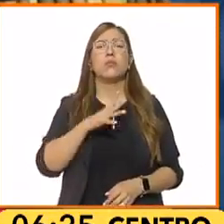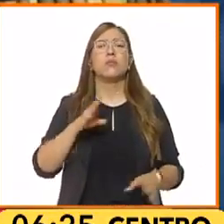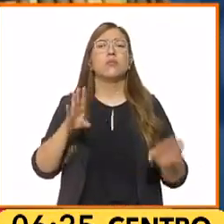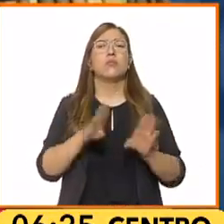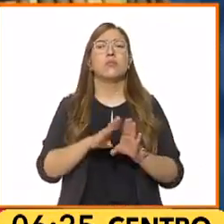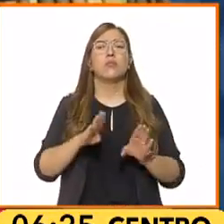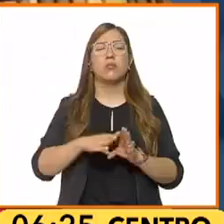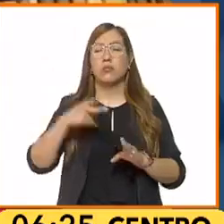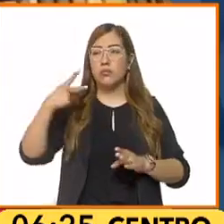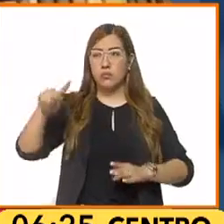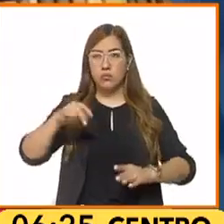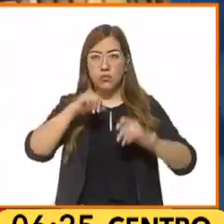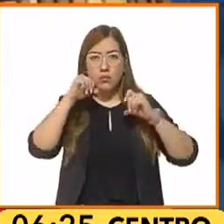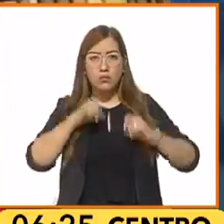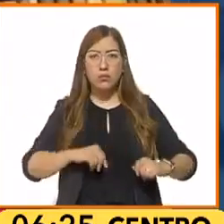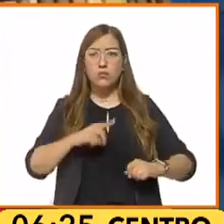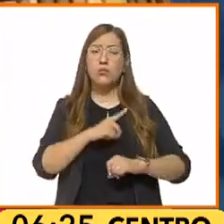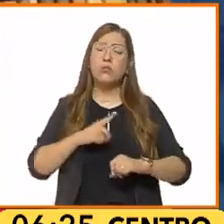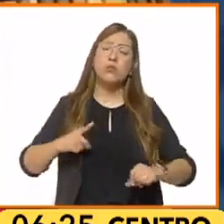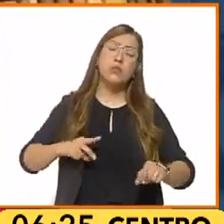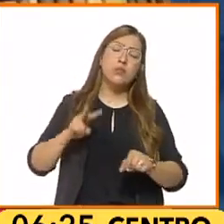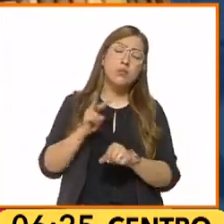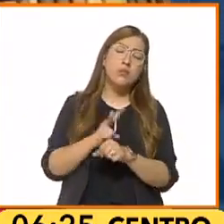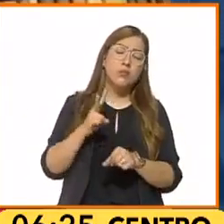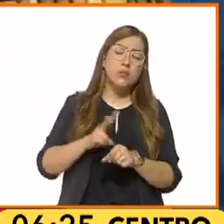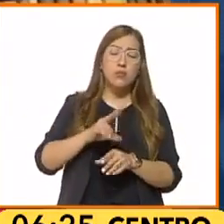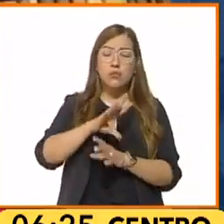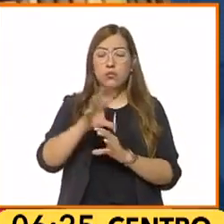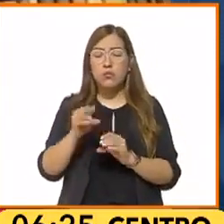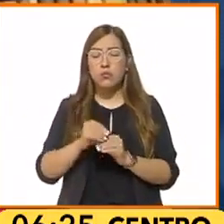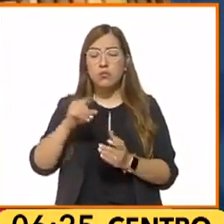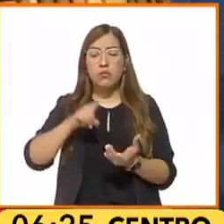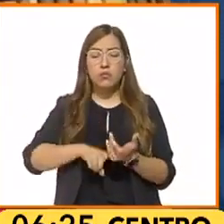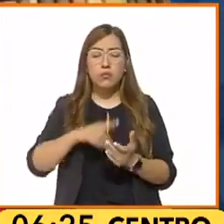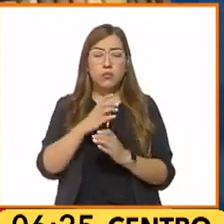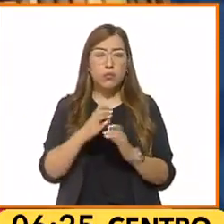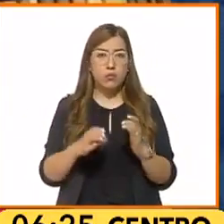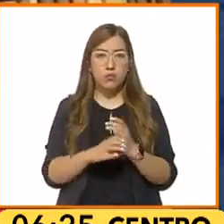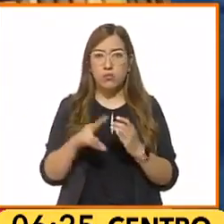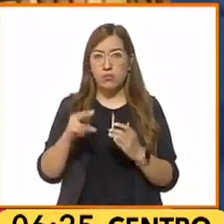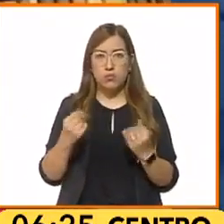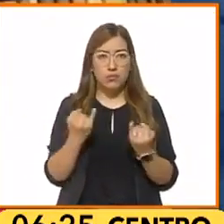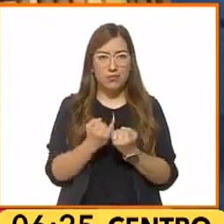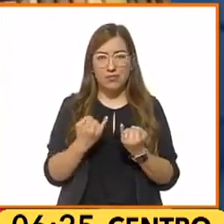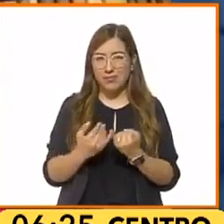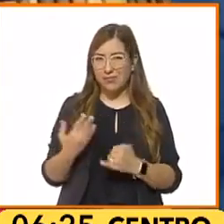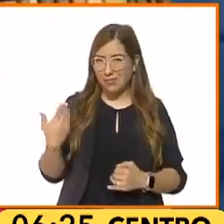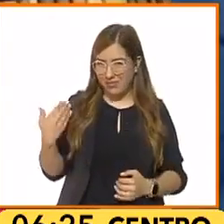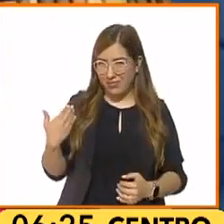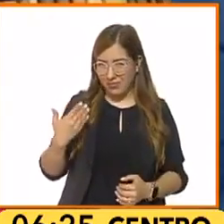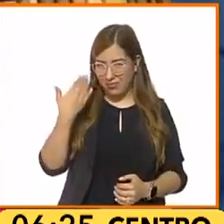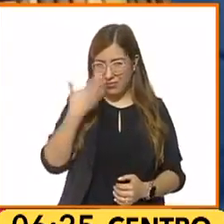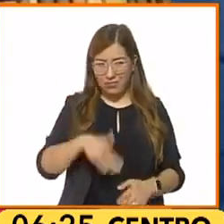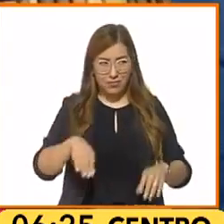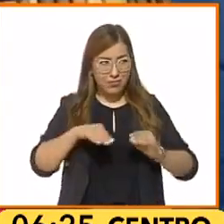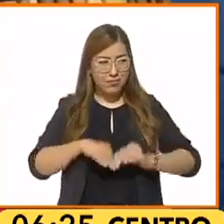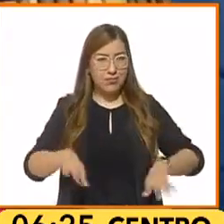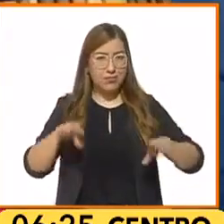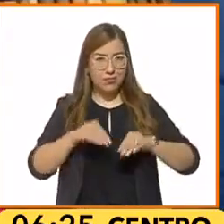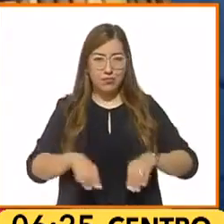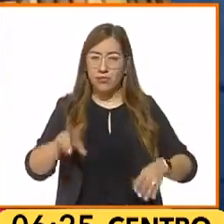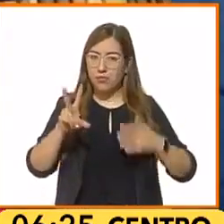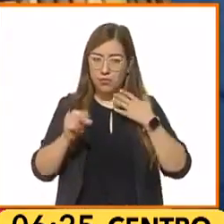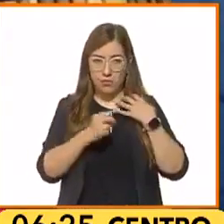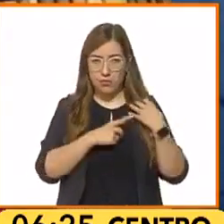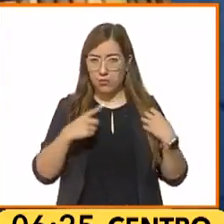la autoridad pues, pueda cerciorarse de que esos contenidos no terminen siendo como los que hemos visto que se han transmitido en los últimos